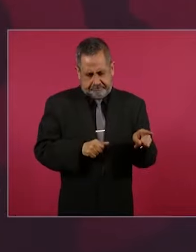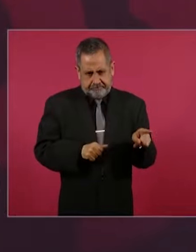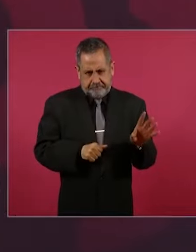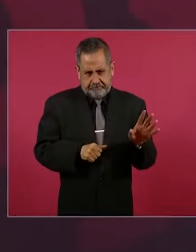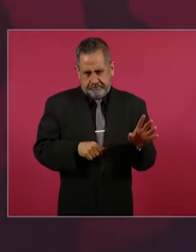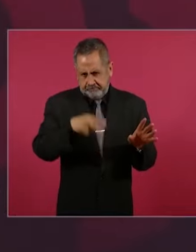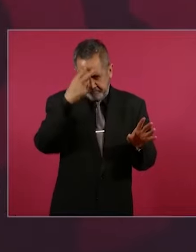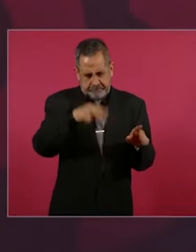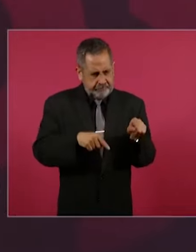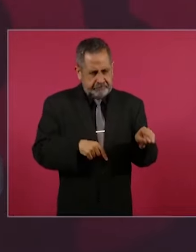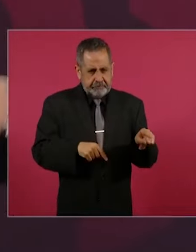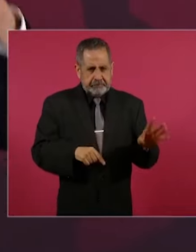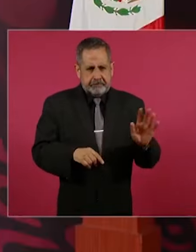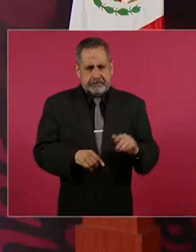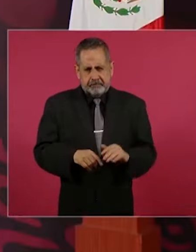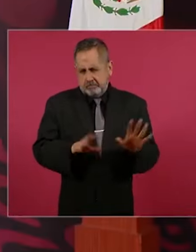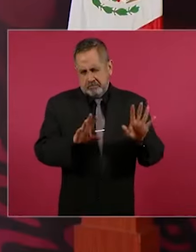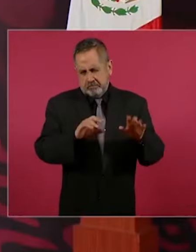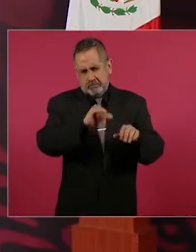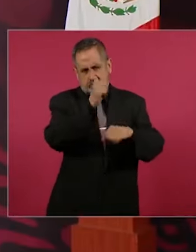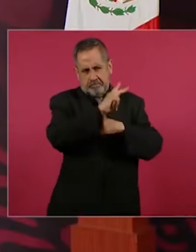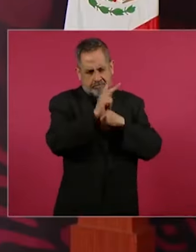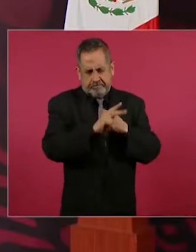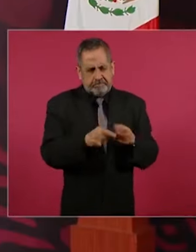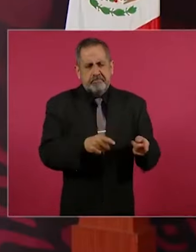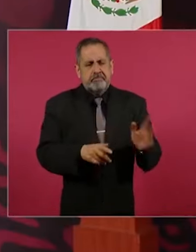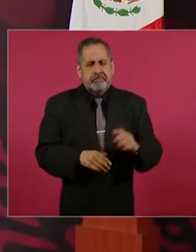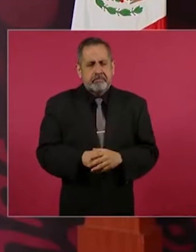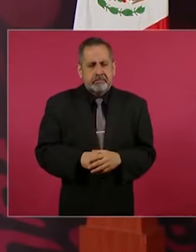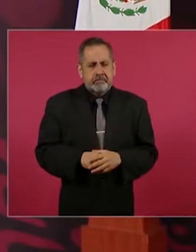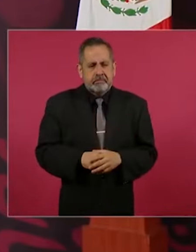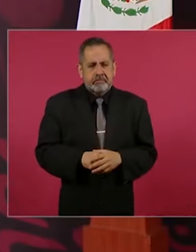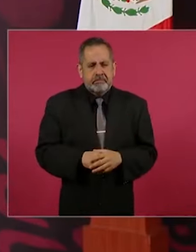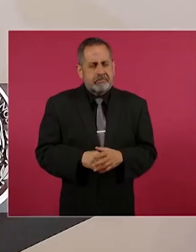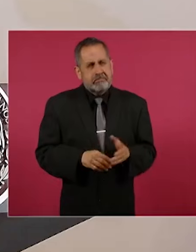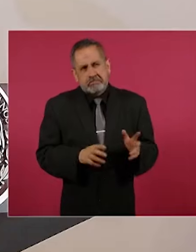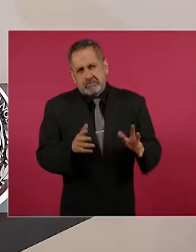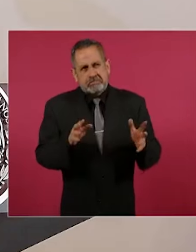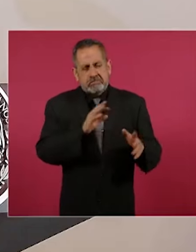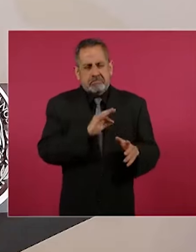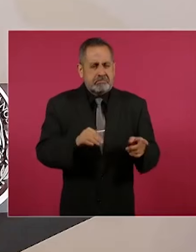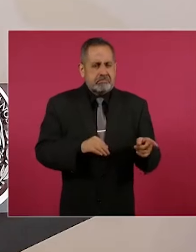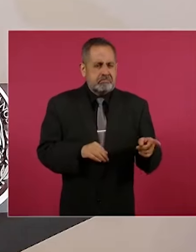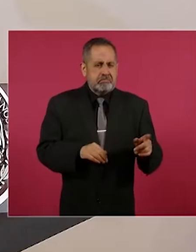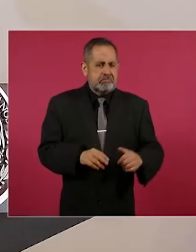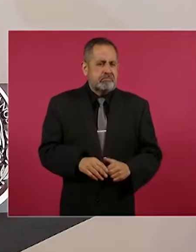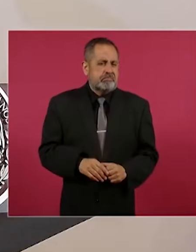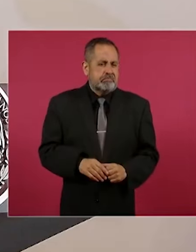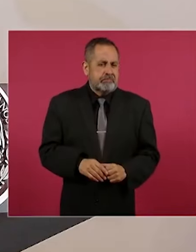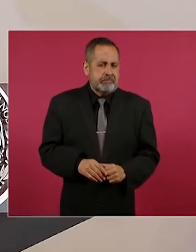de México o del extranjero, seria,